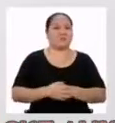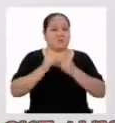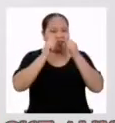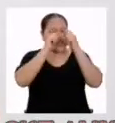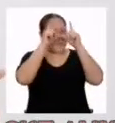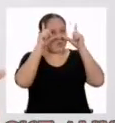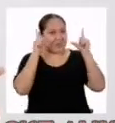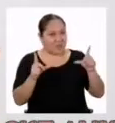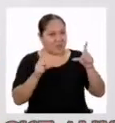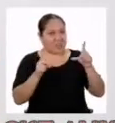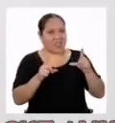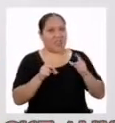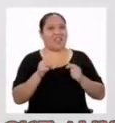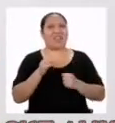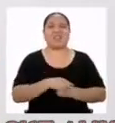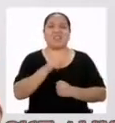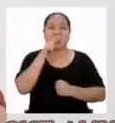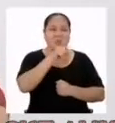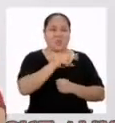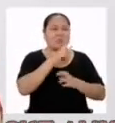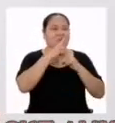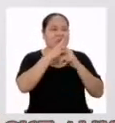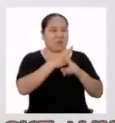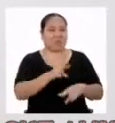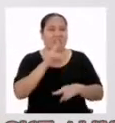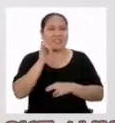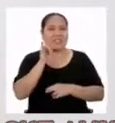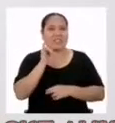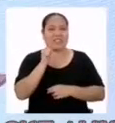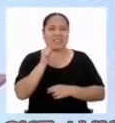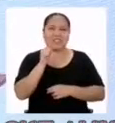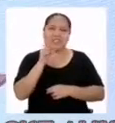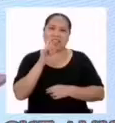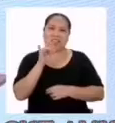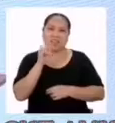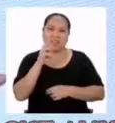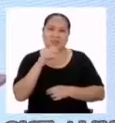sorprendes cada vez más con tus respuestas, Yaremis.